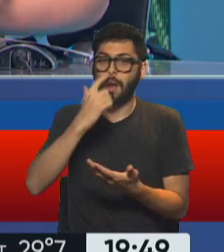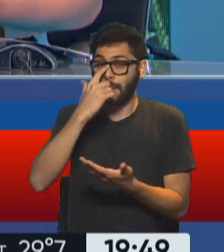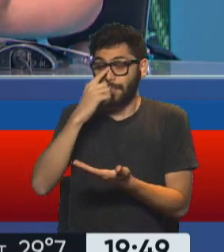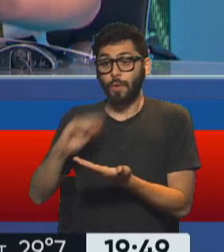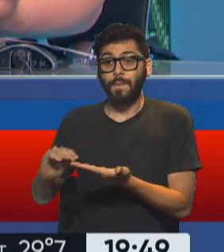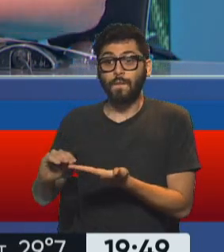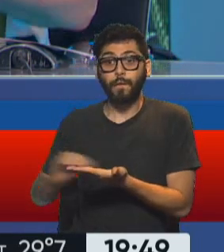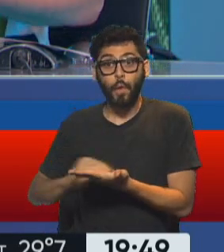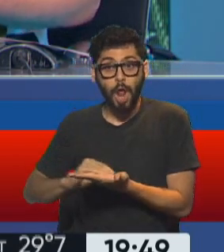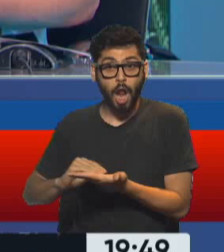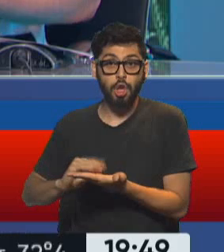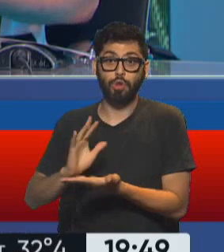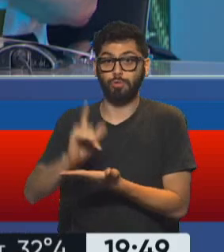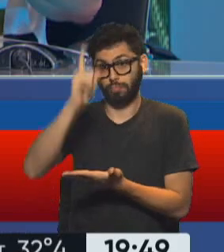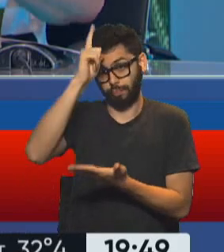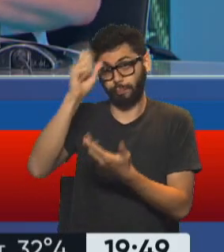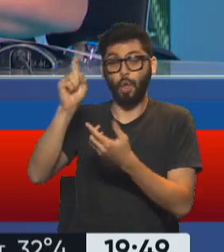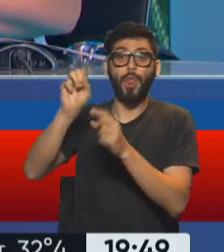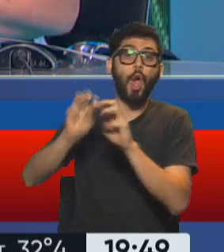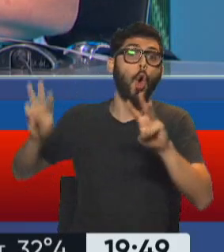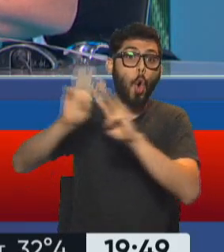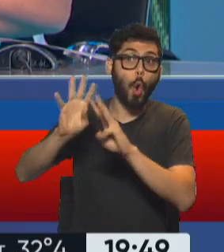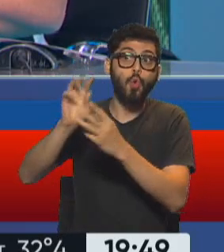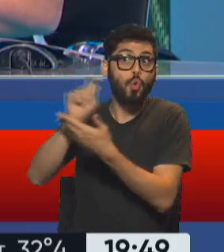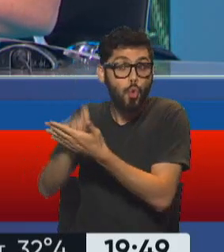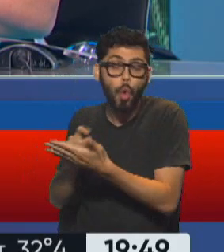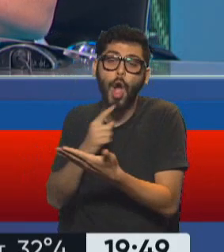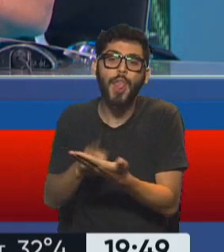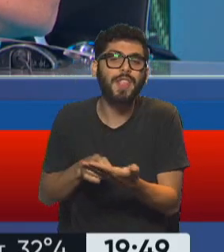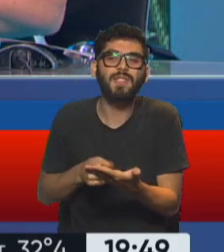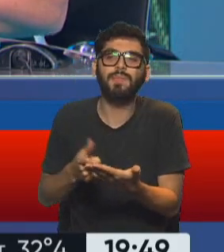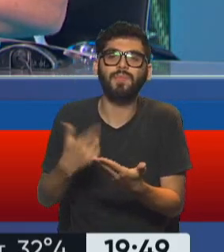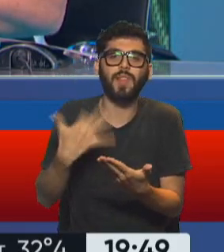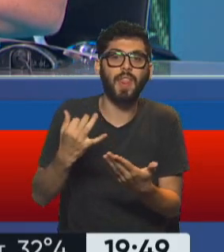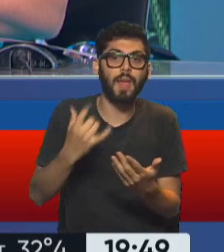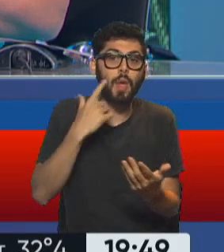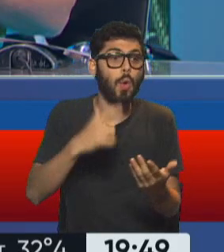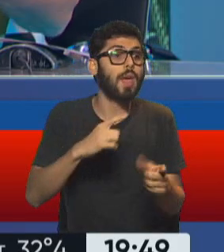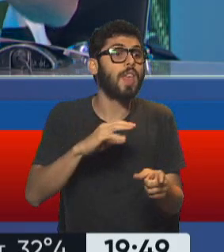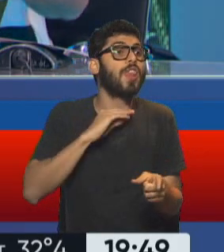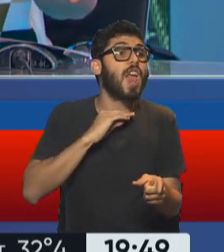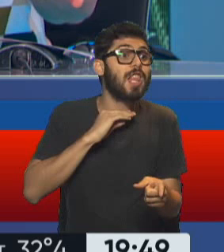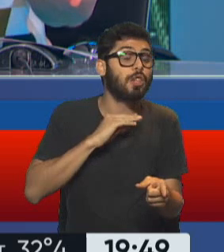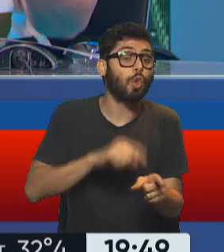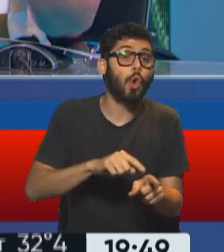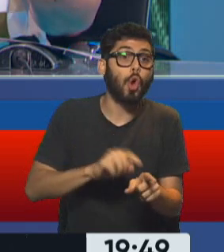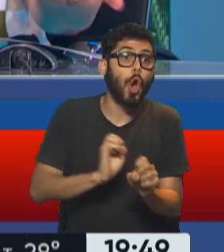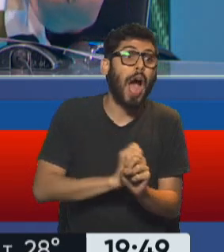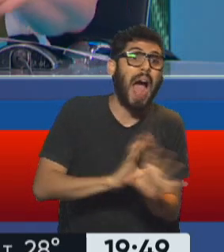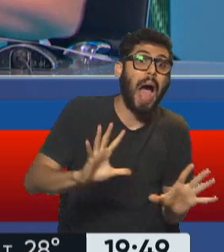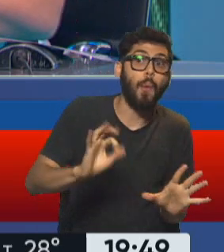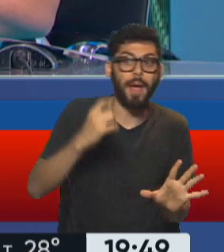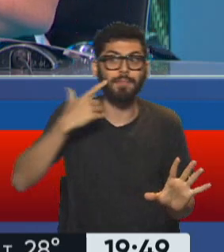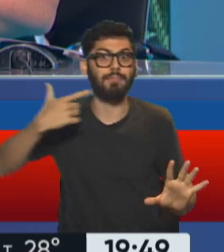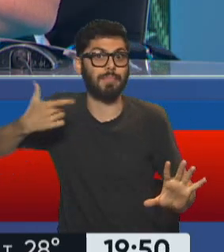encargados de hacer cumplir la ley de Naciones Unidas? Nada menos. Actuar en proporción a la gravedad del delito. Aquí no se había verificado